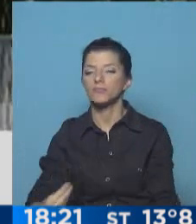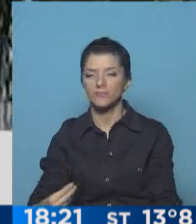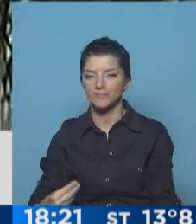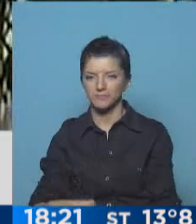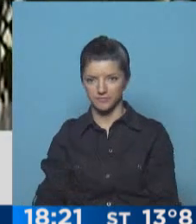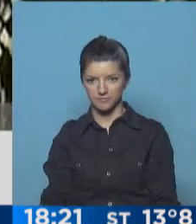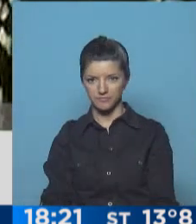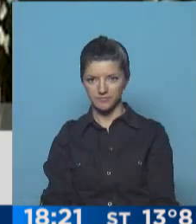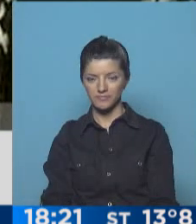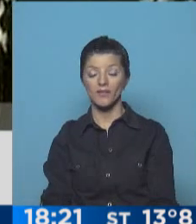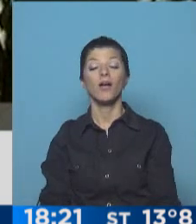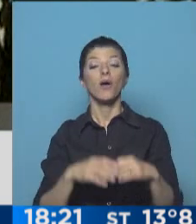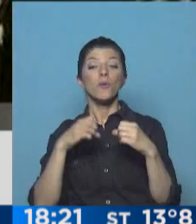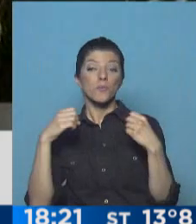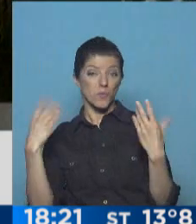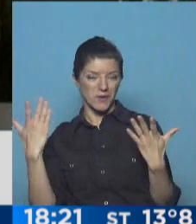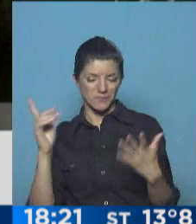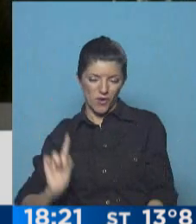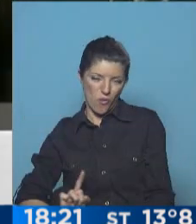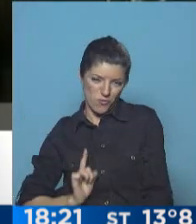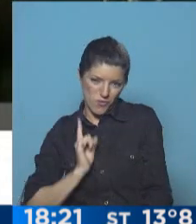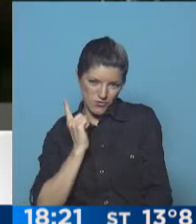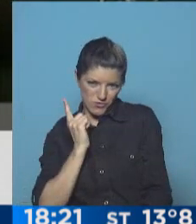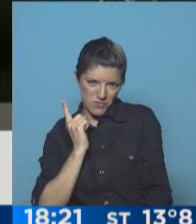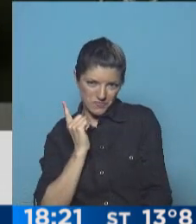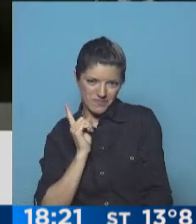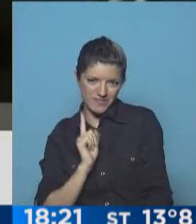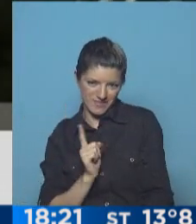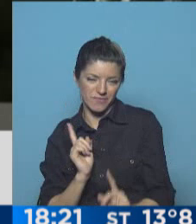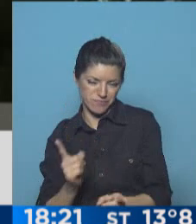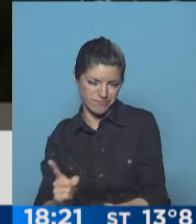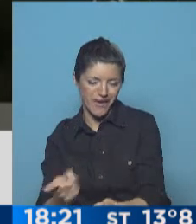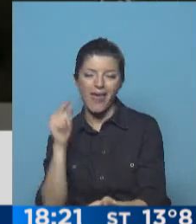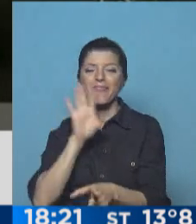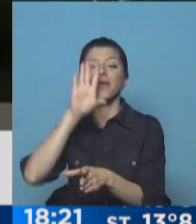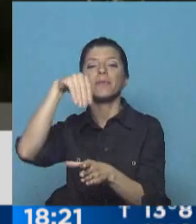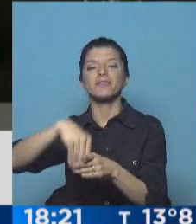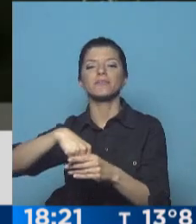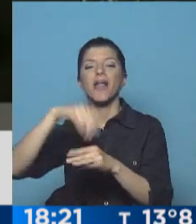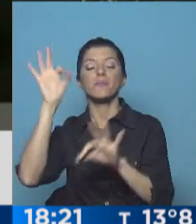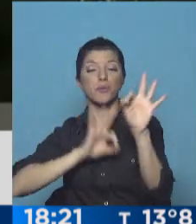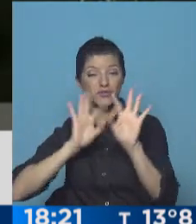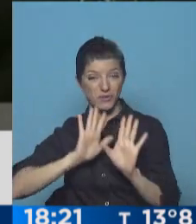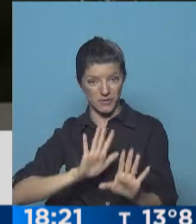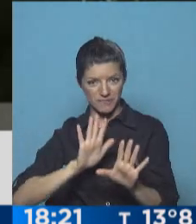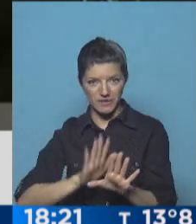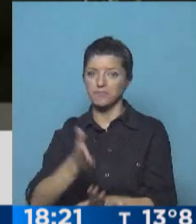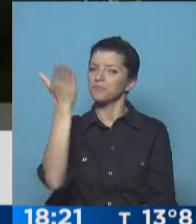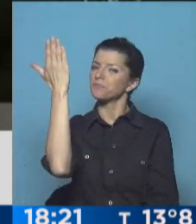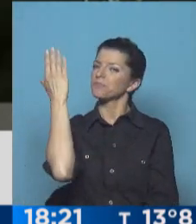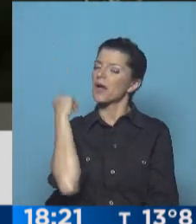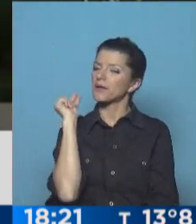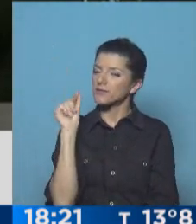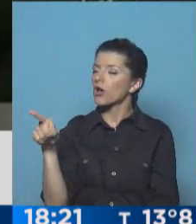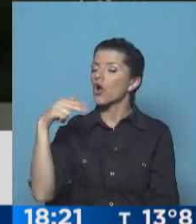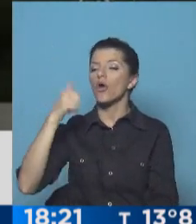Bueno, querida Presidenta, un orgullo. Otro más de los tantos que tenemos de ser parte de este proyecto. Recién reflexionábamos con Norma